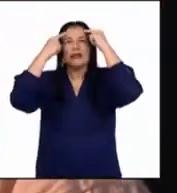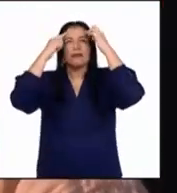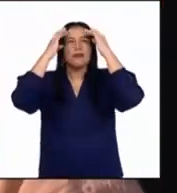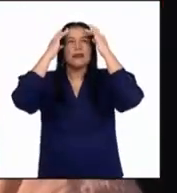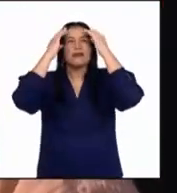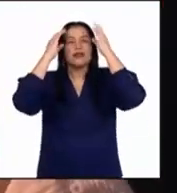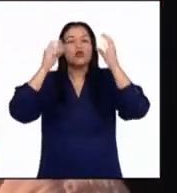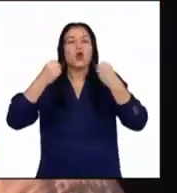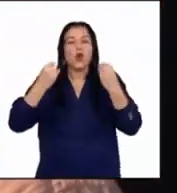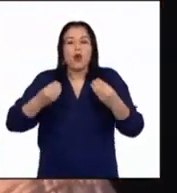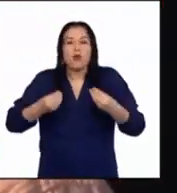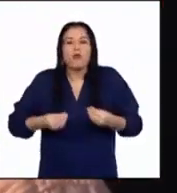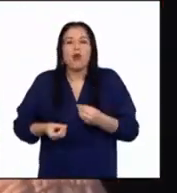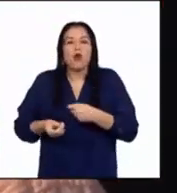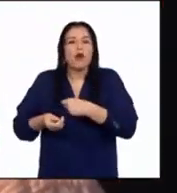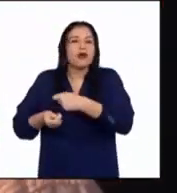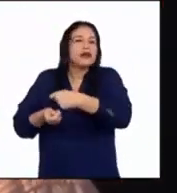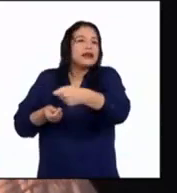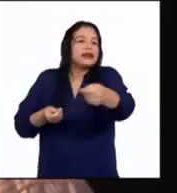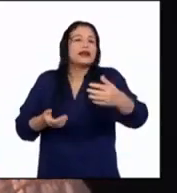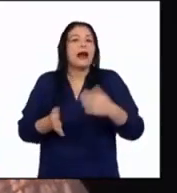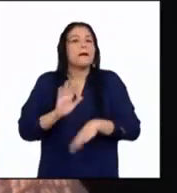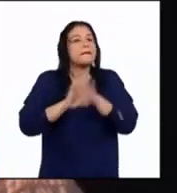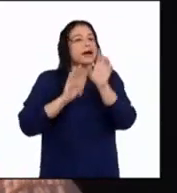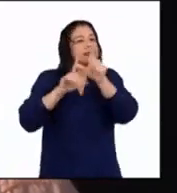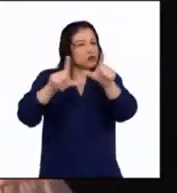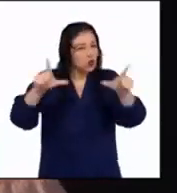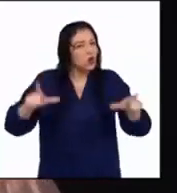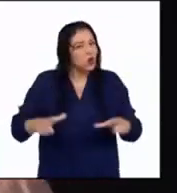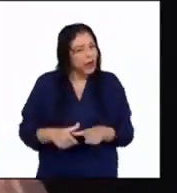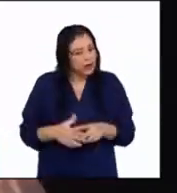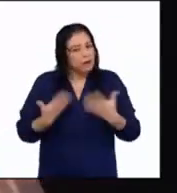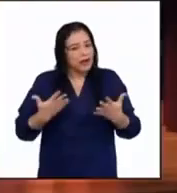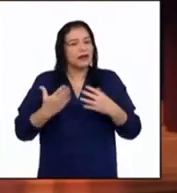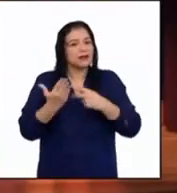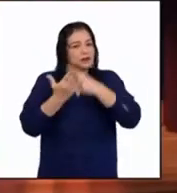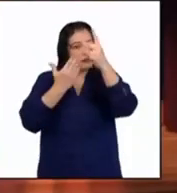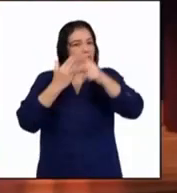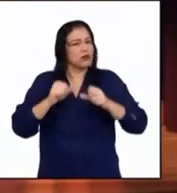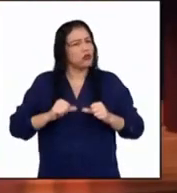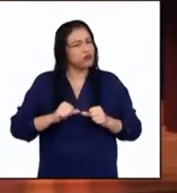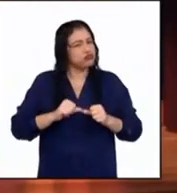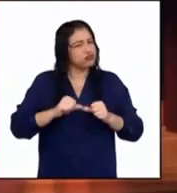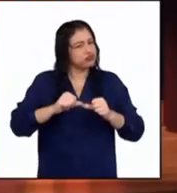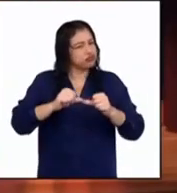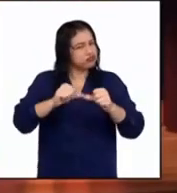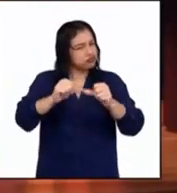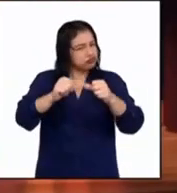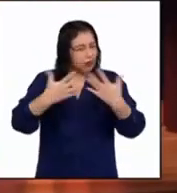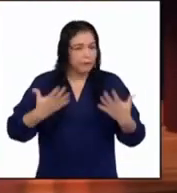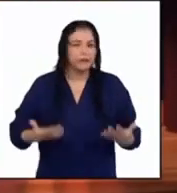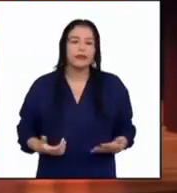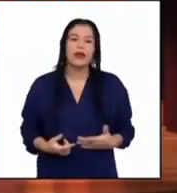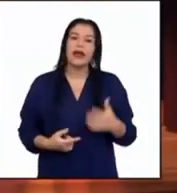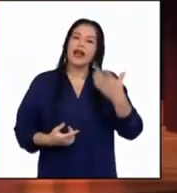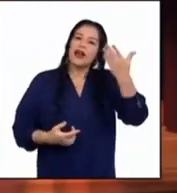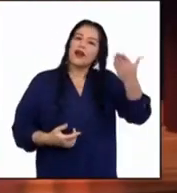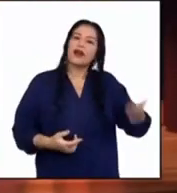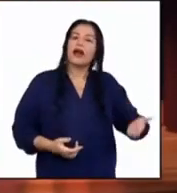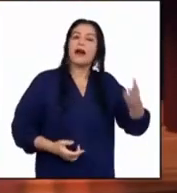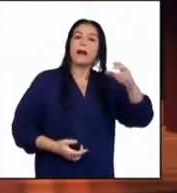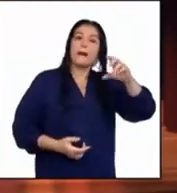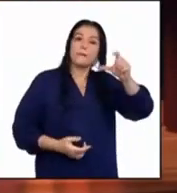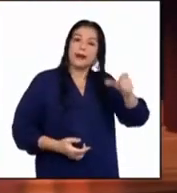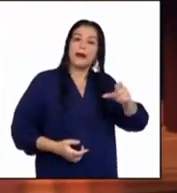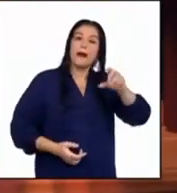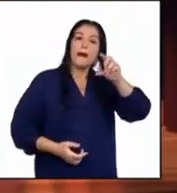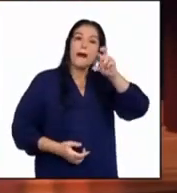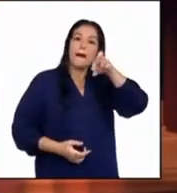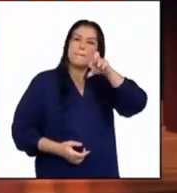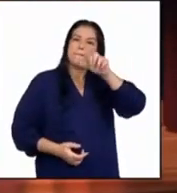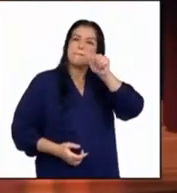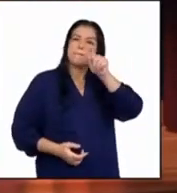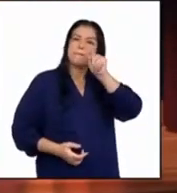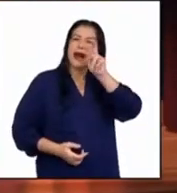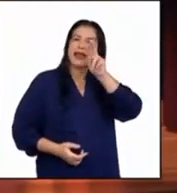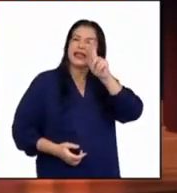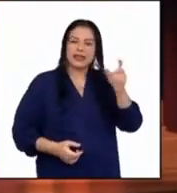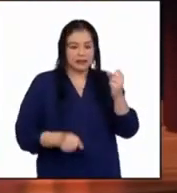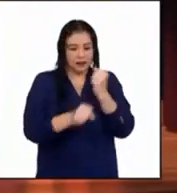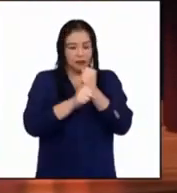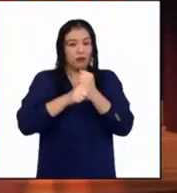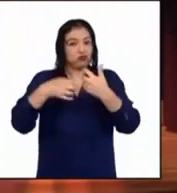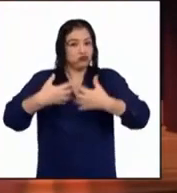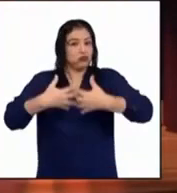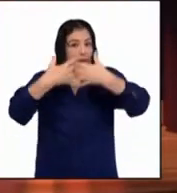esto a más lugares y en hacer que esta iniciativa perdure por mucho tiempo. En el caso de Patrick, él trabaja en una empresa del sector